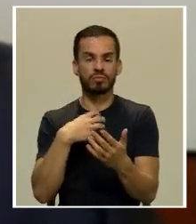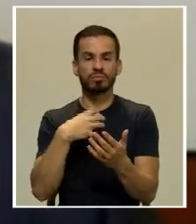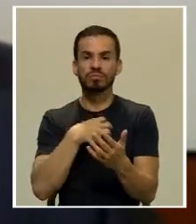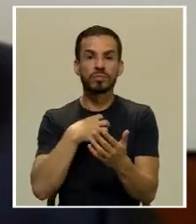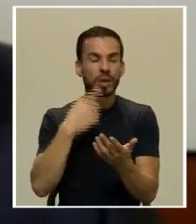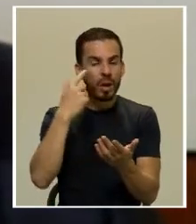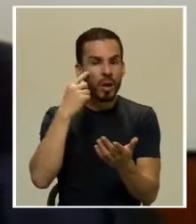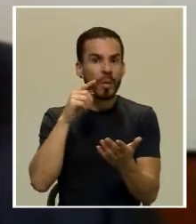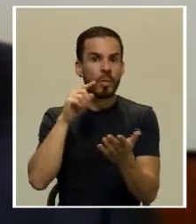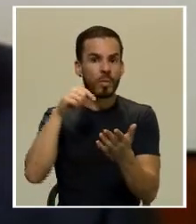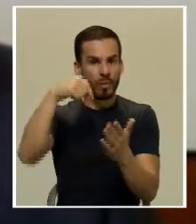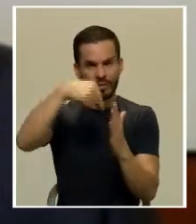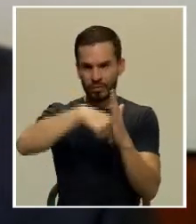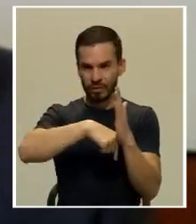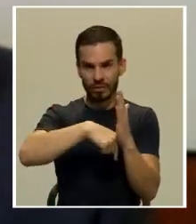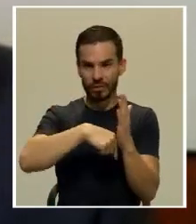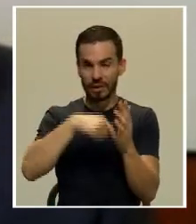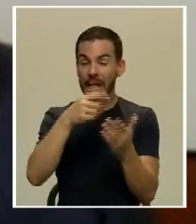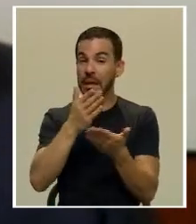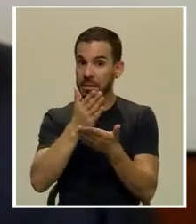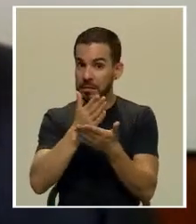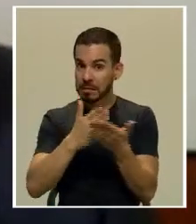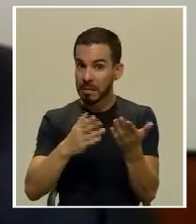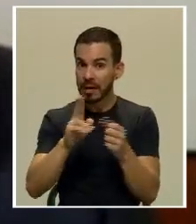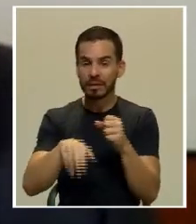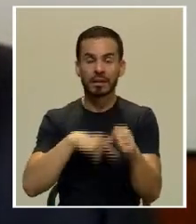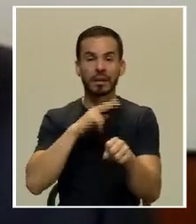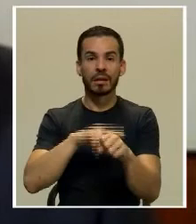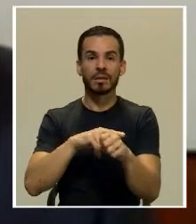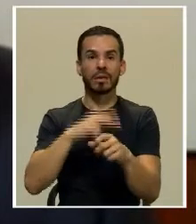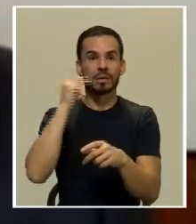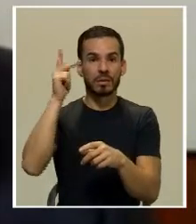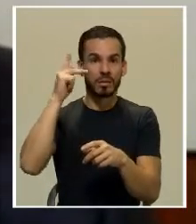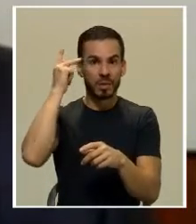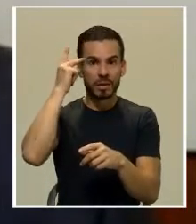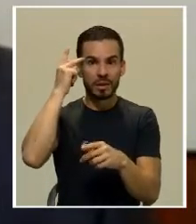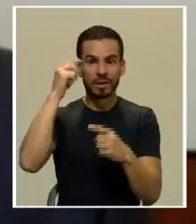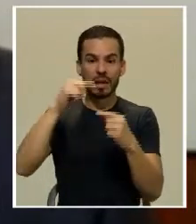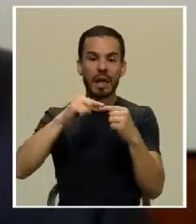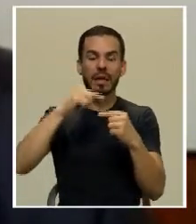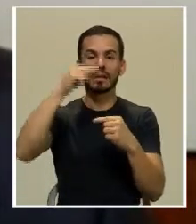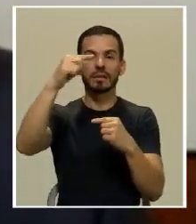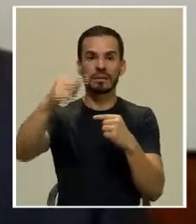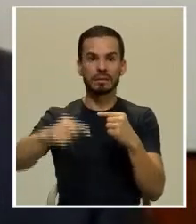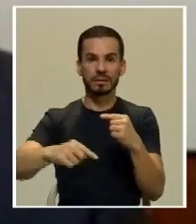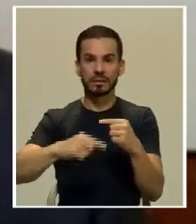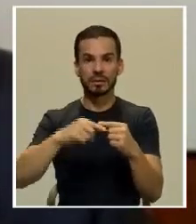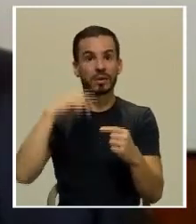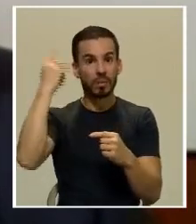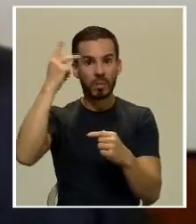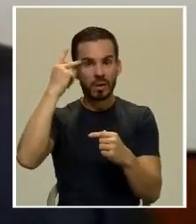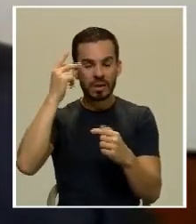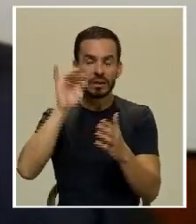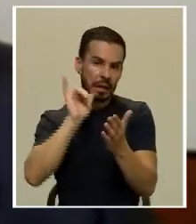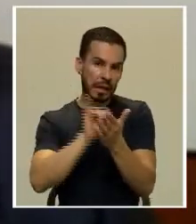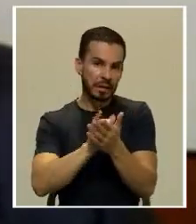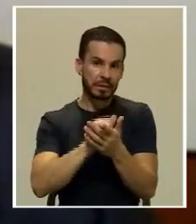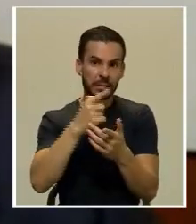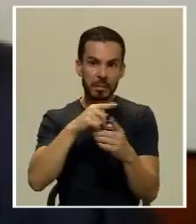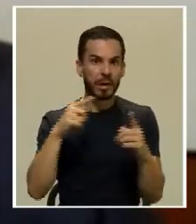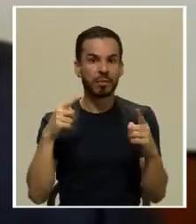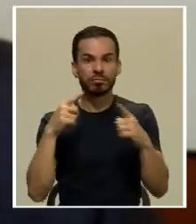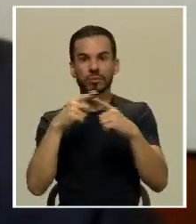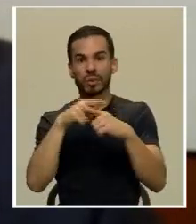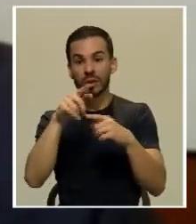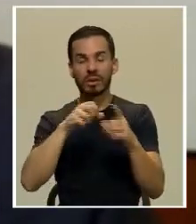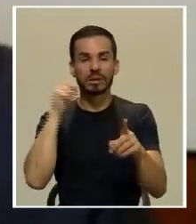fondo. Y digo, es parte de la naturaleza política. El ciclo electoral, el ciclo político juega así, pero se cruza